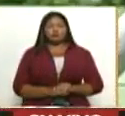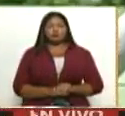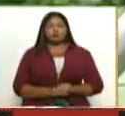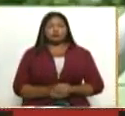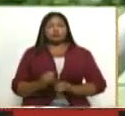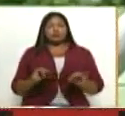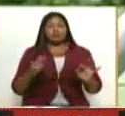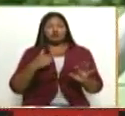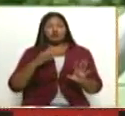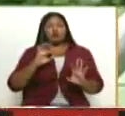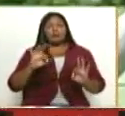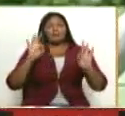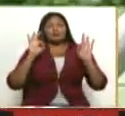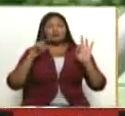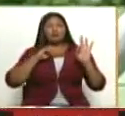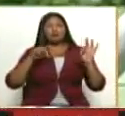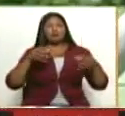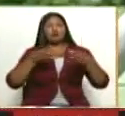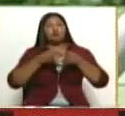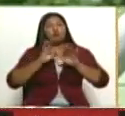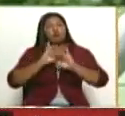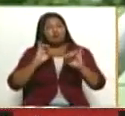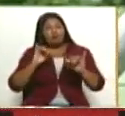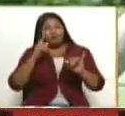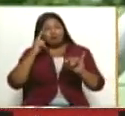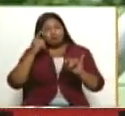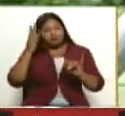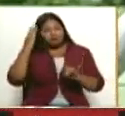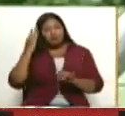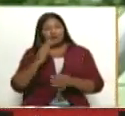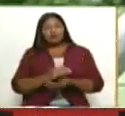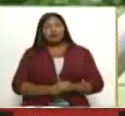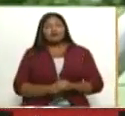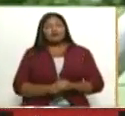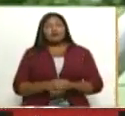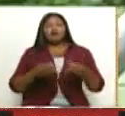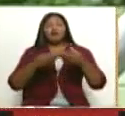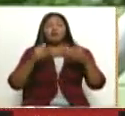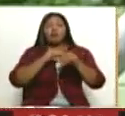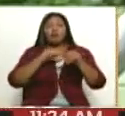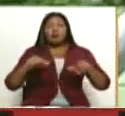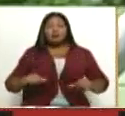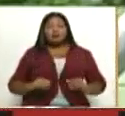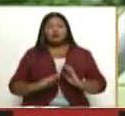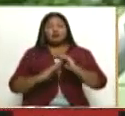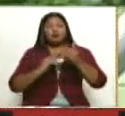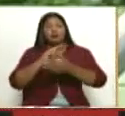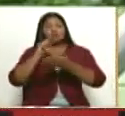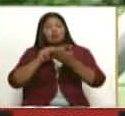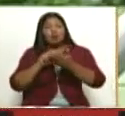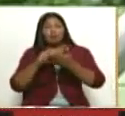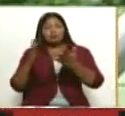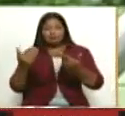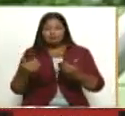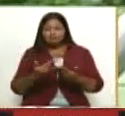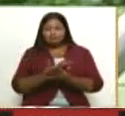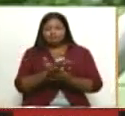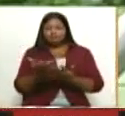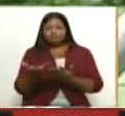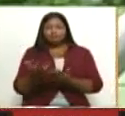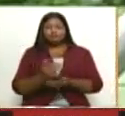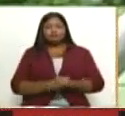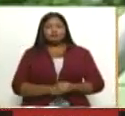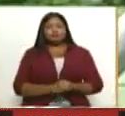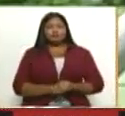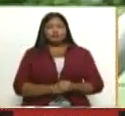Ya en particular, nuestra delegación del Ejército de Liberación Nacional trae a la mesa